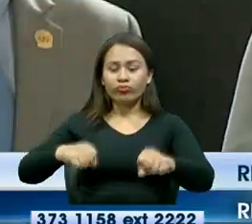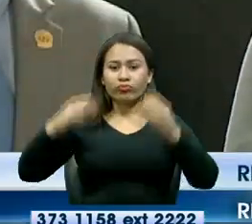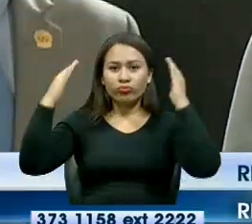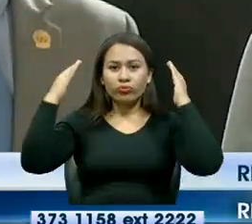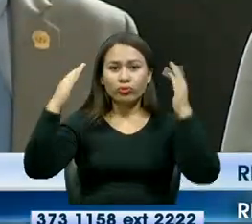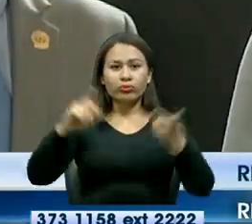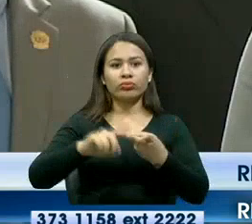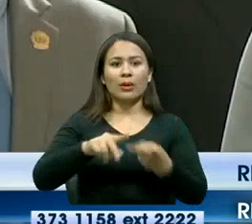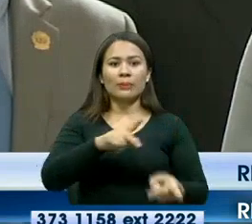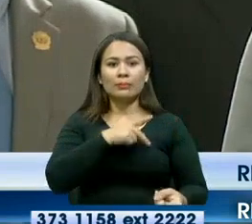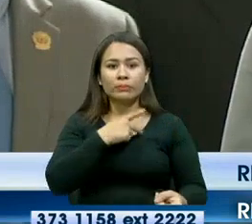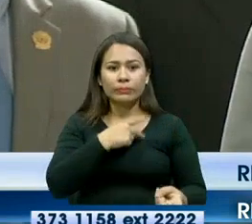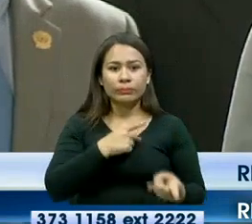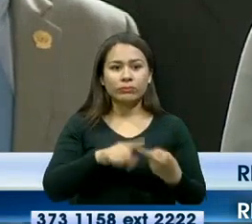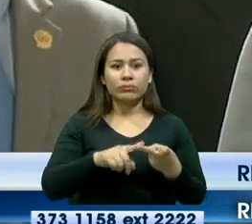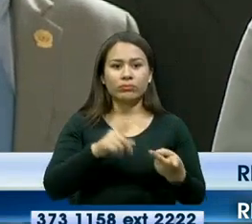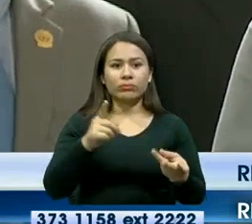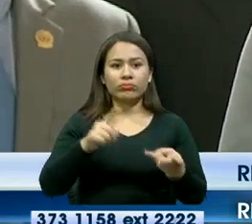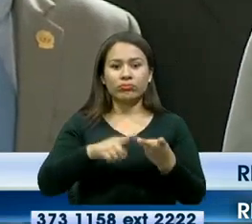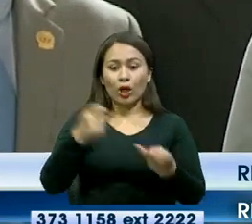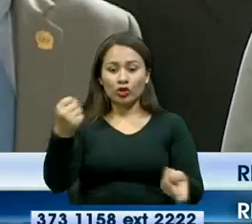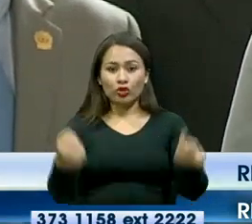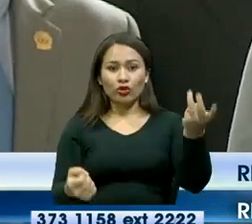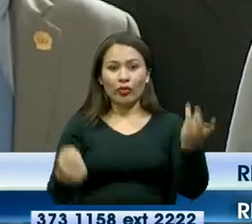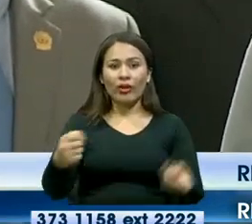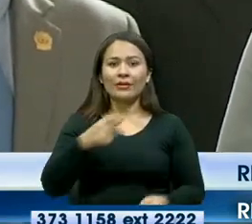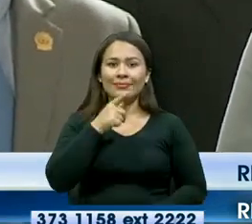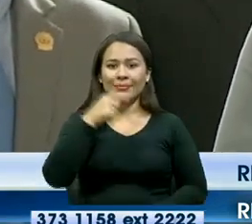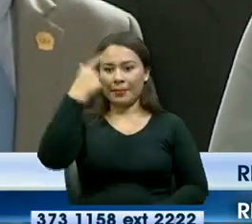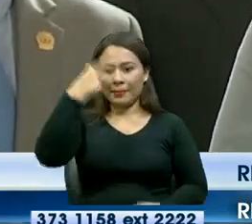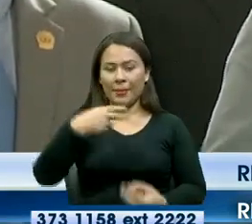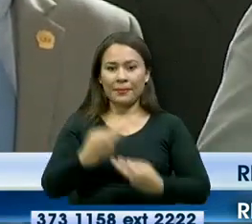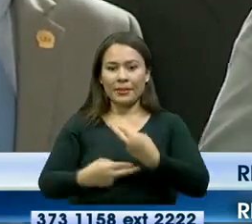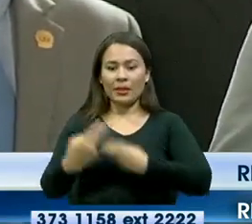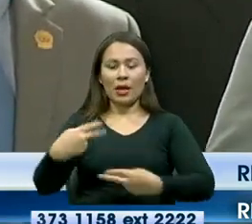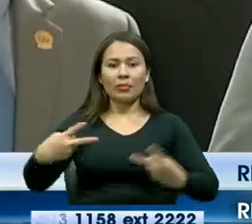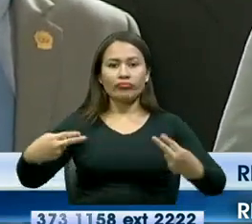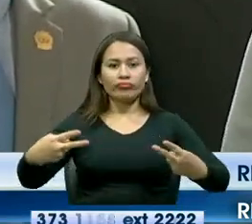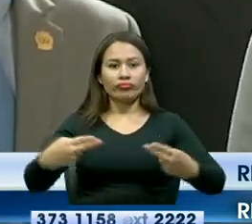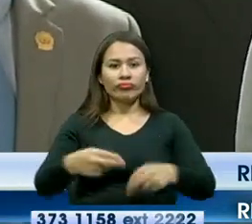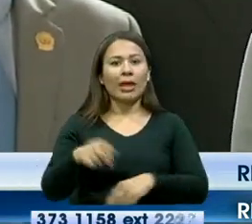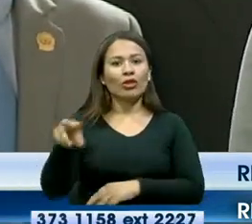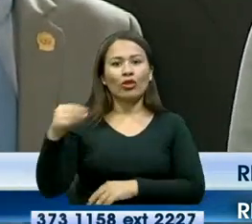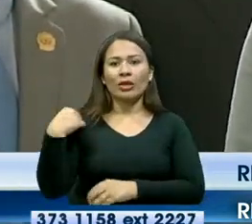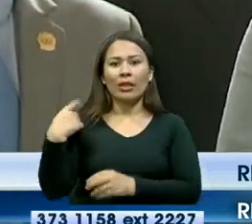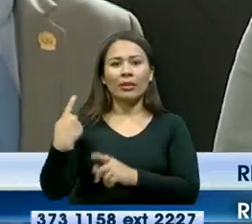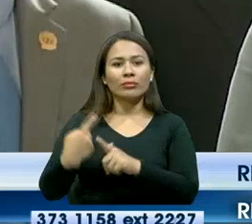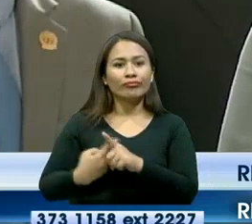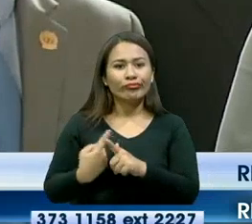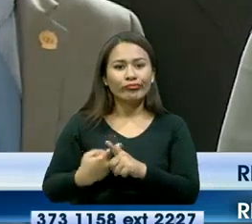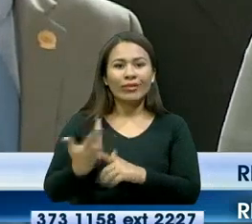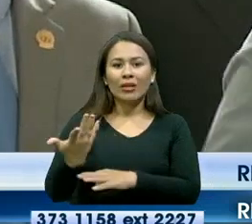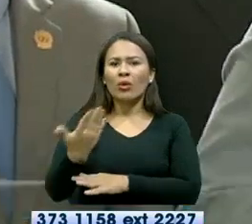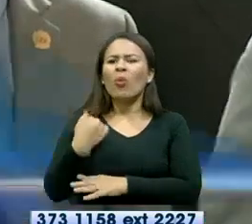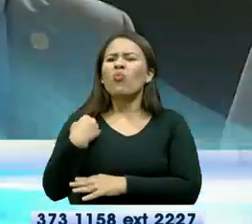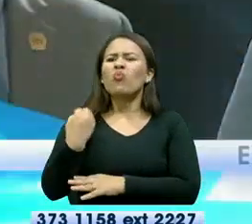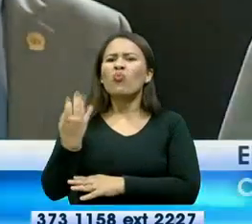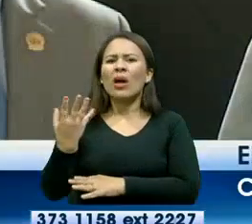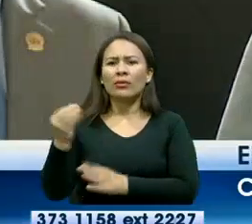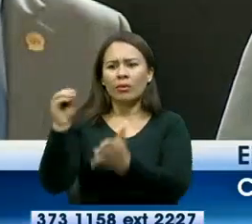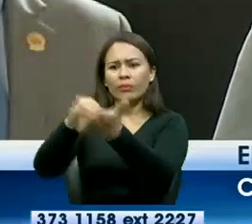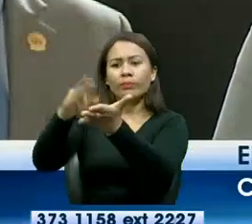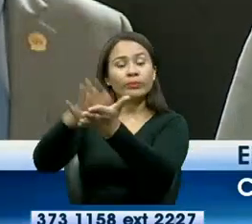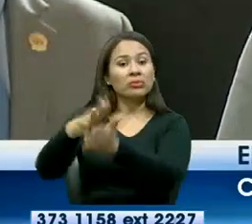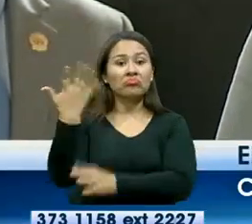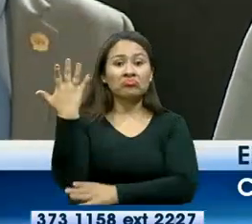los transportistas, los choferes, los compañeros cangrejeros, los pescadores, que hoy en día en el Código del Trabajo, que data más de 70 años, no están considerados,